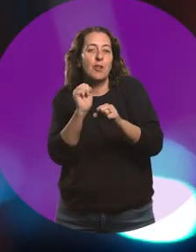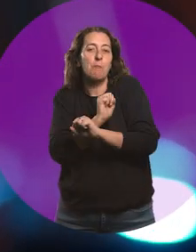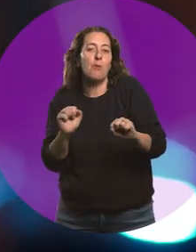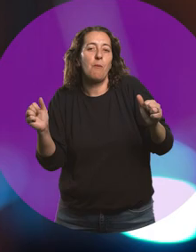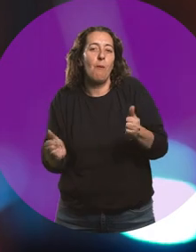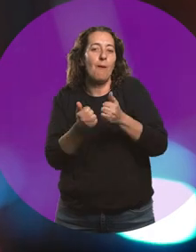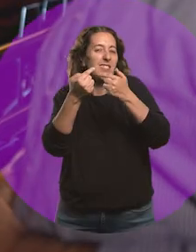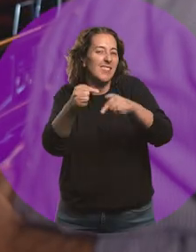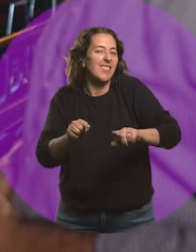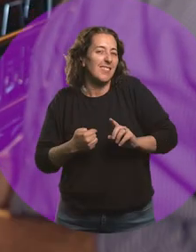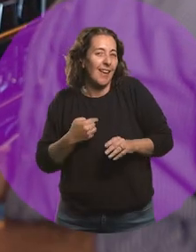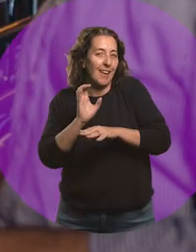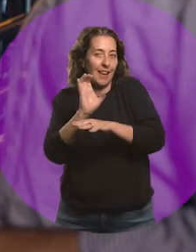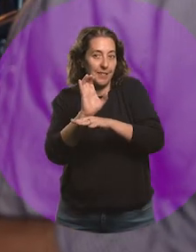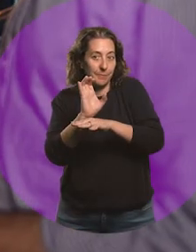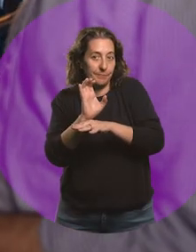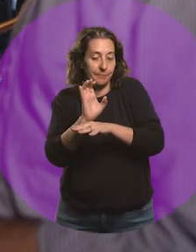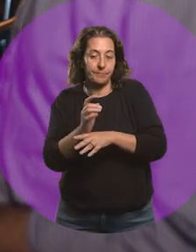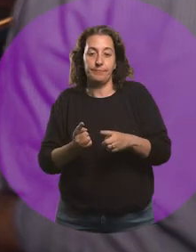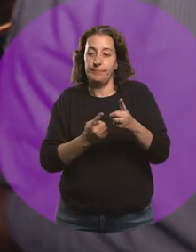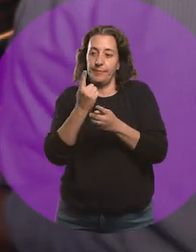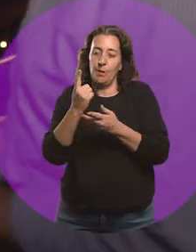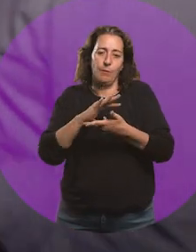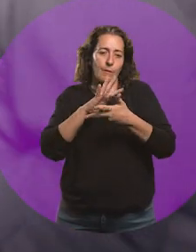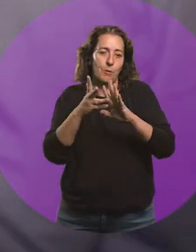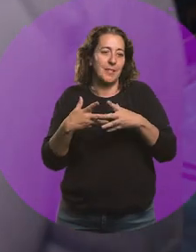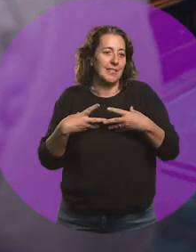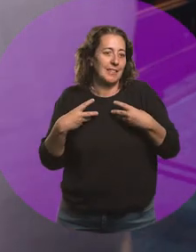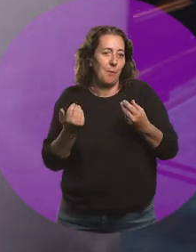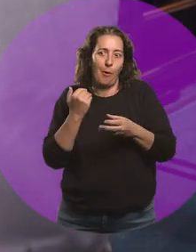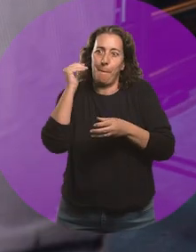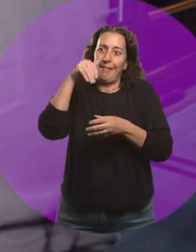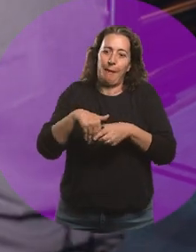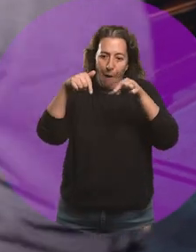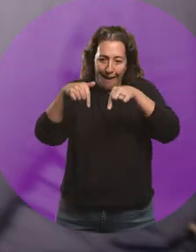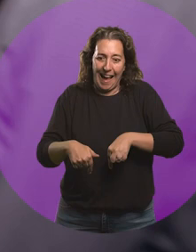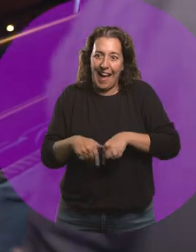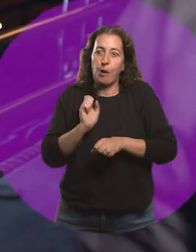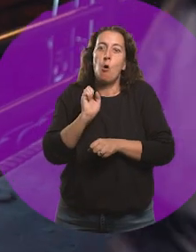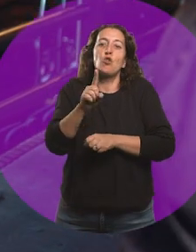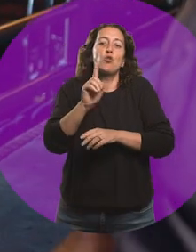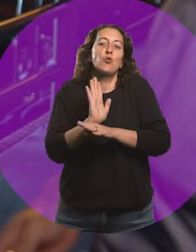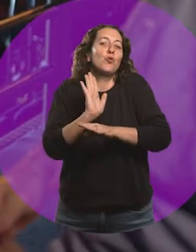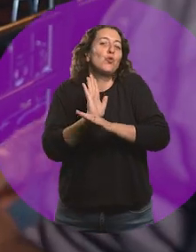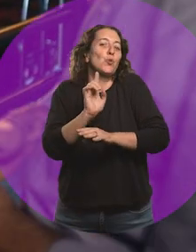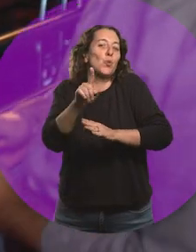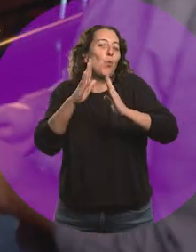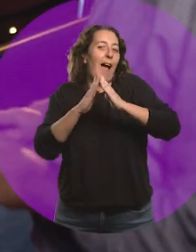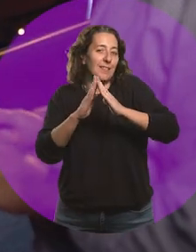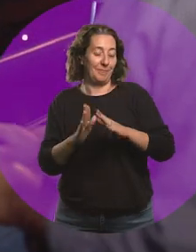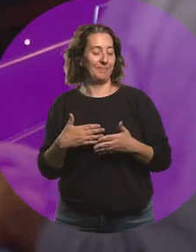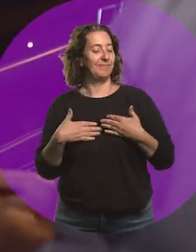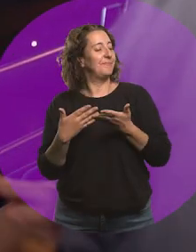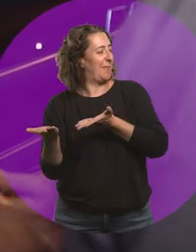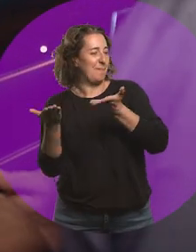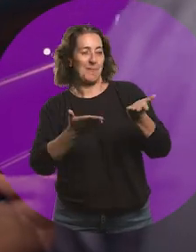distintas en el aula. Perfecto. alguna manera sentimos que nos estamos metiendo en tu casa. Yo les doy la bienvenida, ¿no? Encantada de que